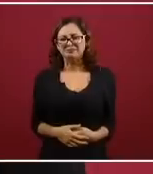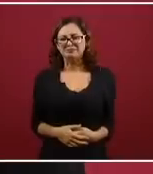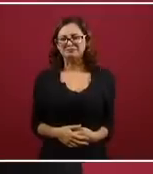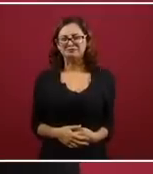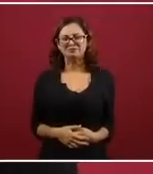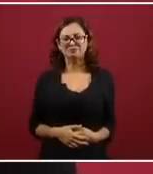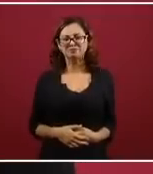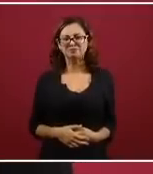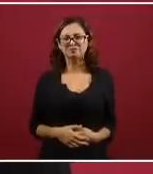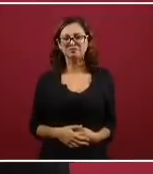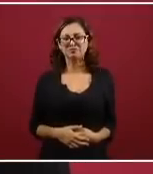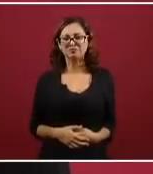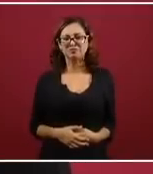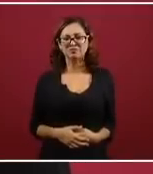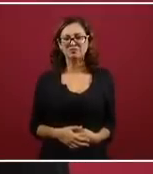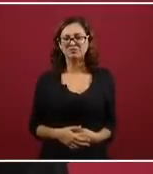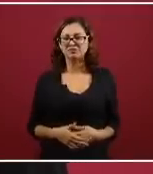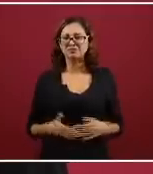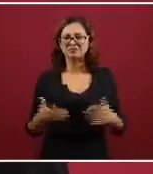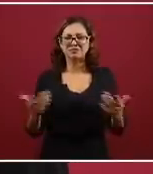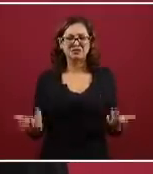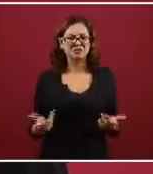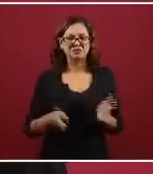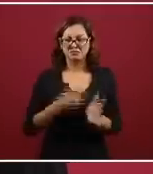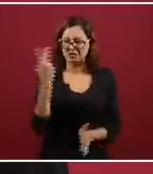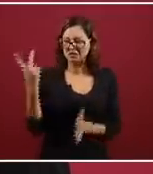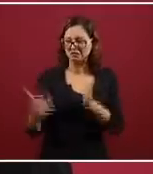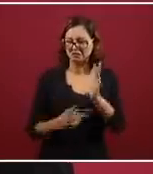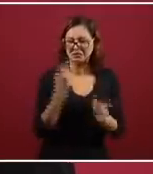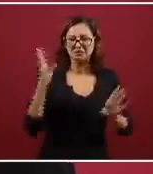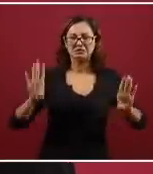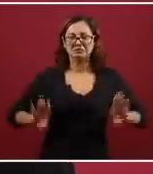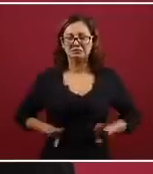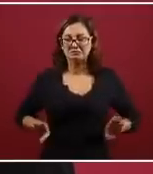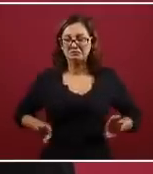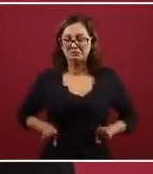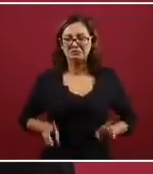pérdida de o de constante pérdida de valores,